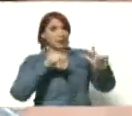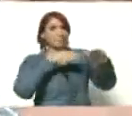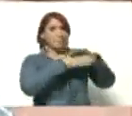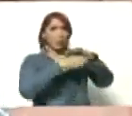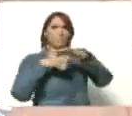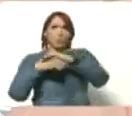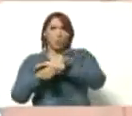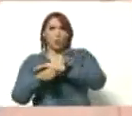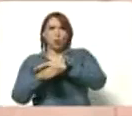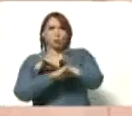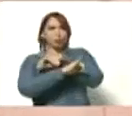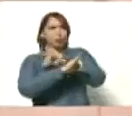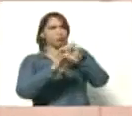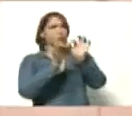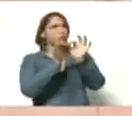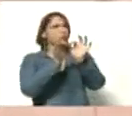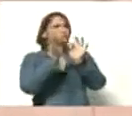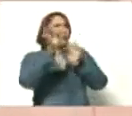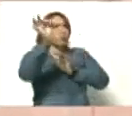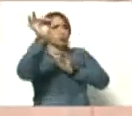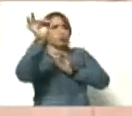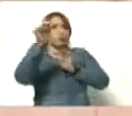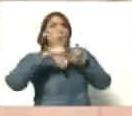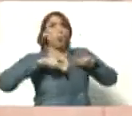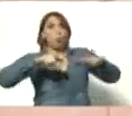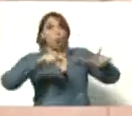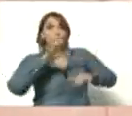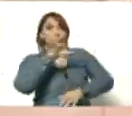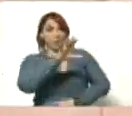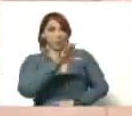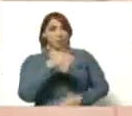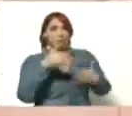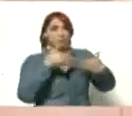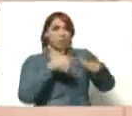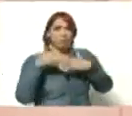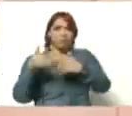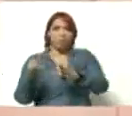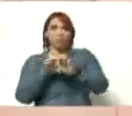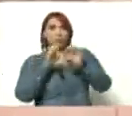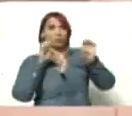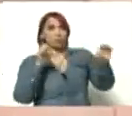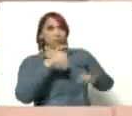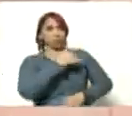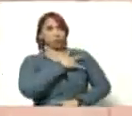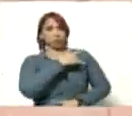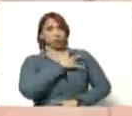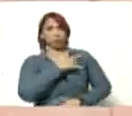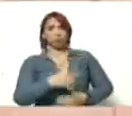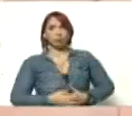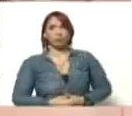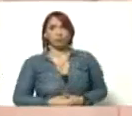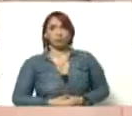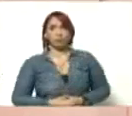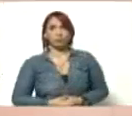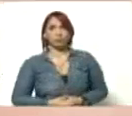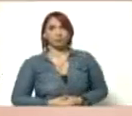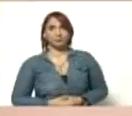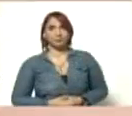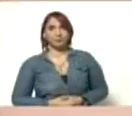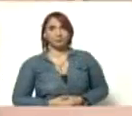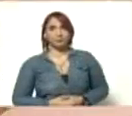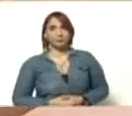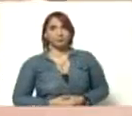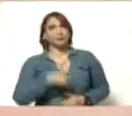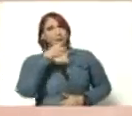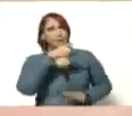en el último rincón de la patria para tener garantizada la educación universitaria. Y es ese el criterio con el que